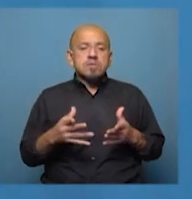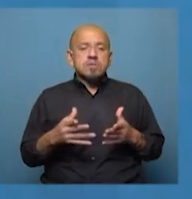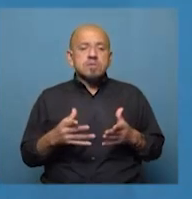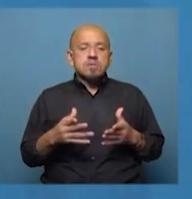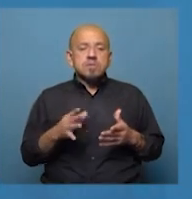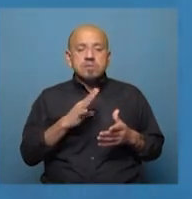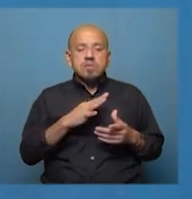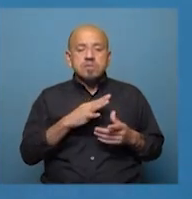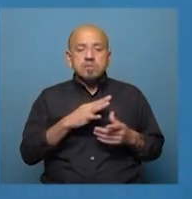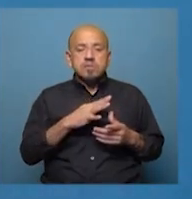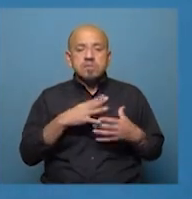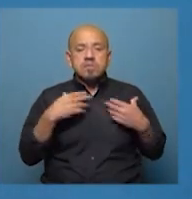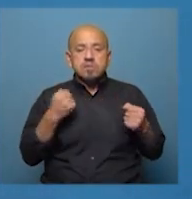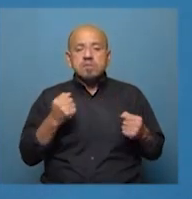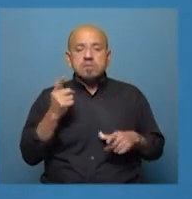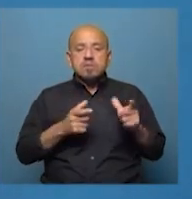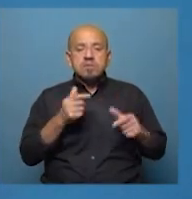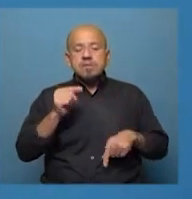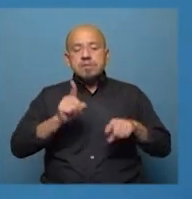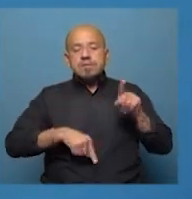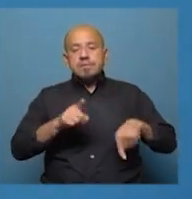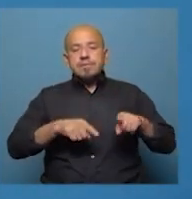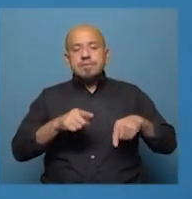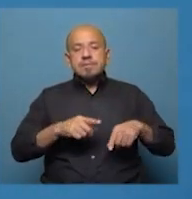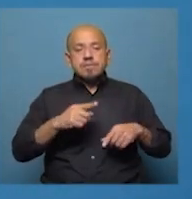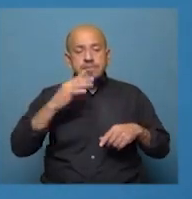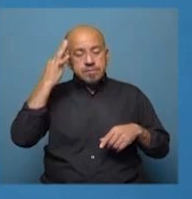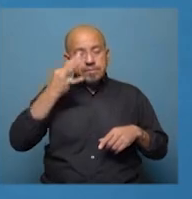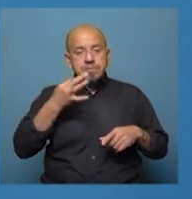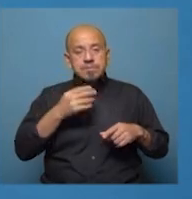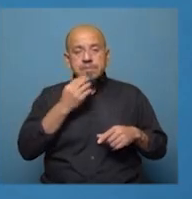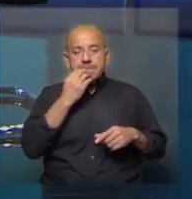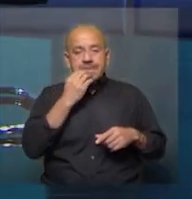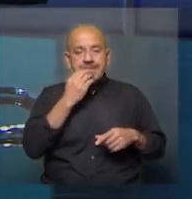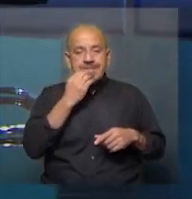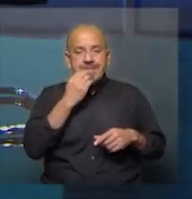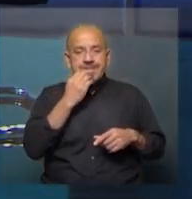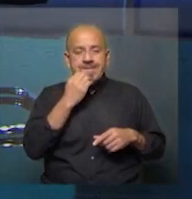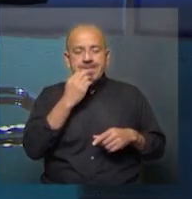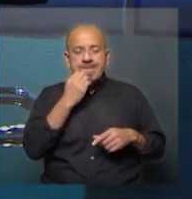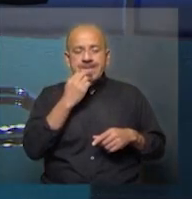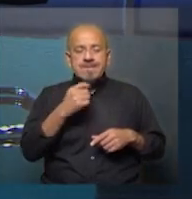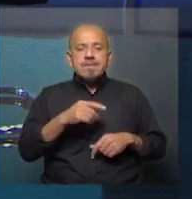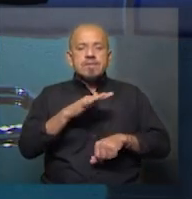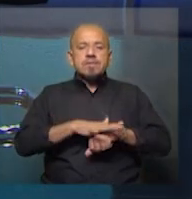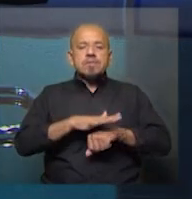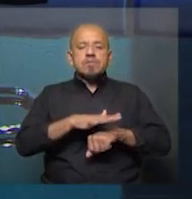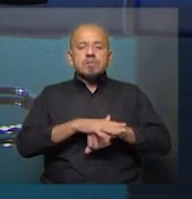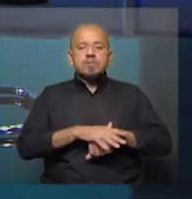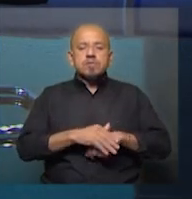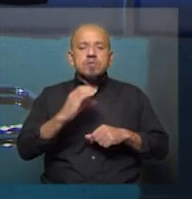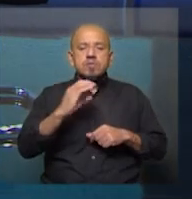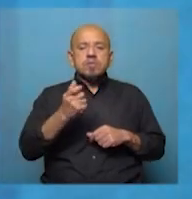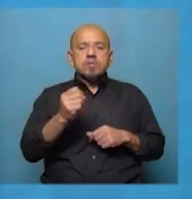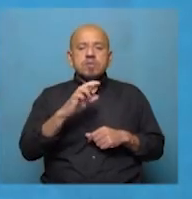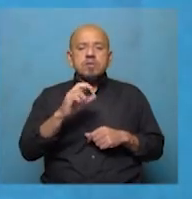que afecta la salud de la gente en esta gestión este que es realmente muy compleja de recuerdo que en su momento el doctor Federico preo y el senador Charles Carr hicieron un